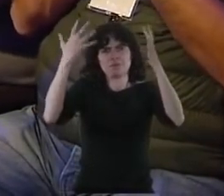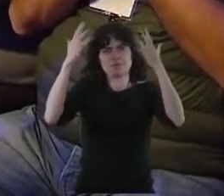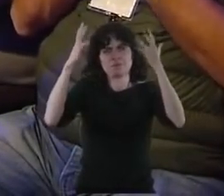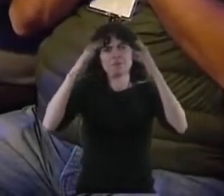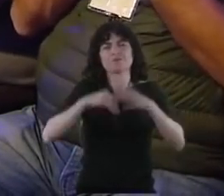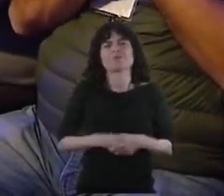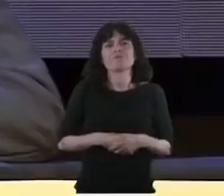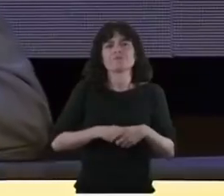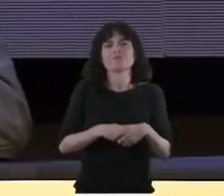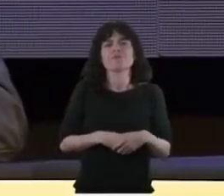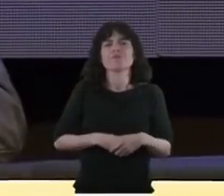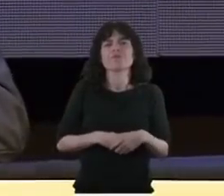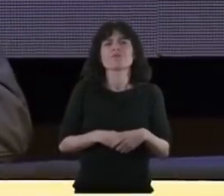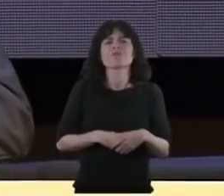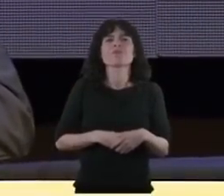Yo